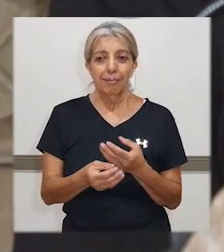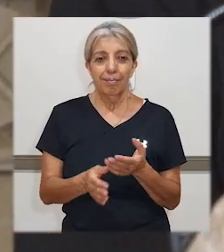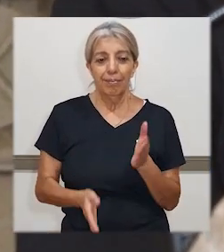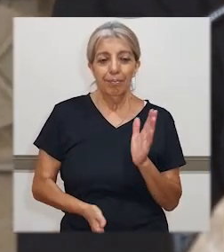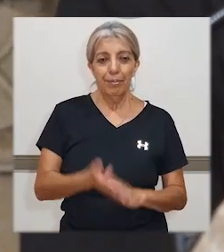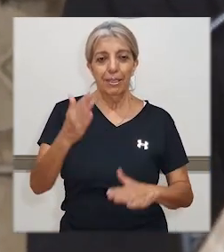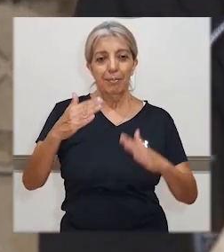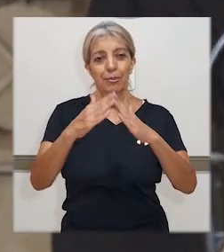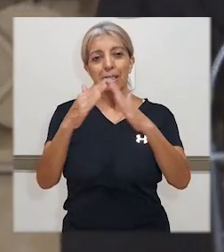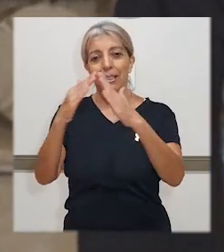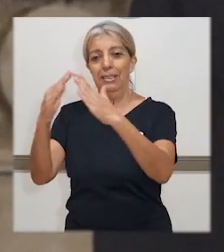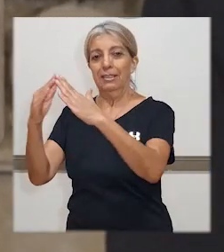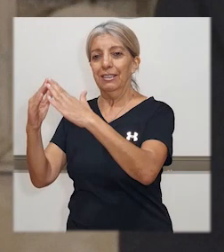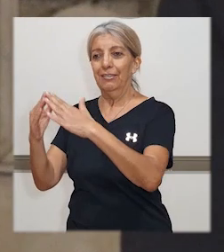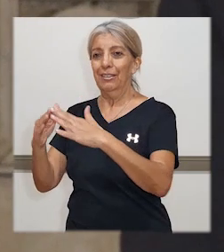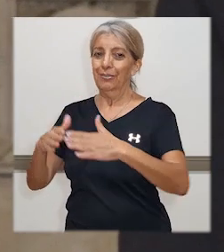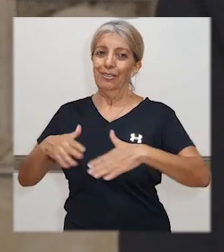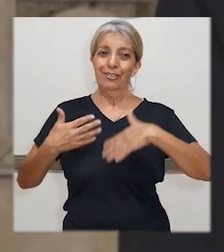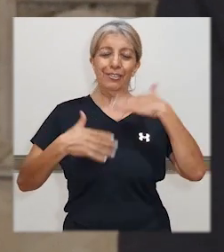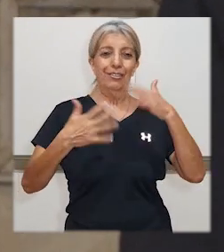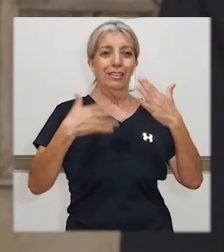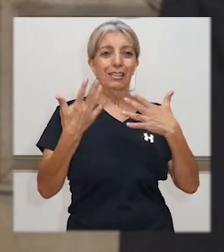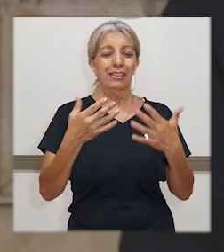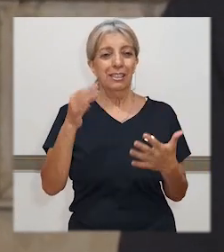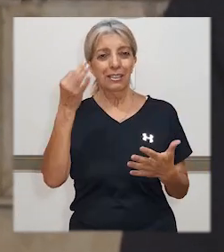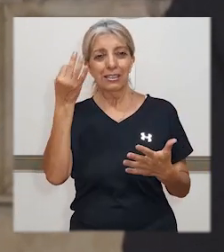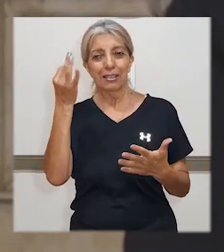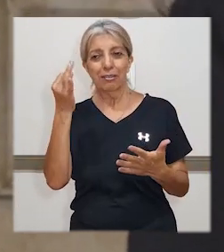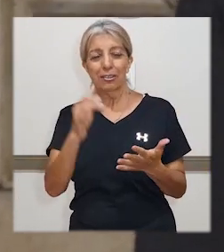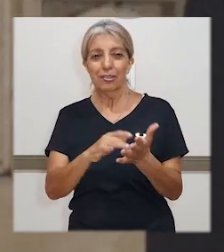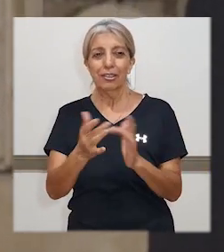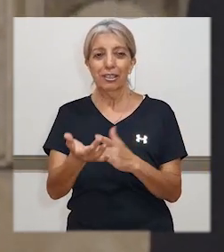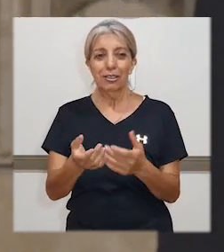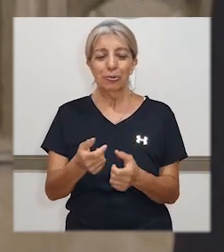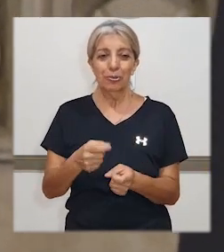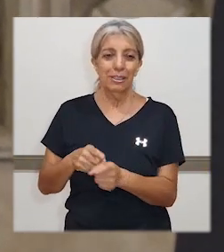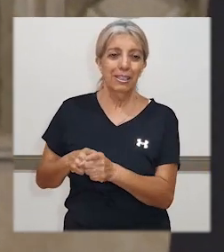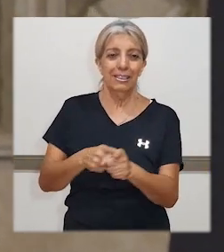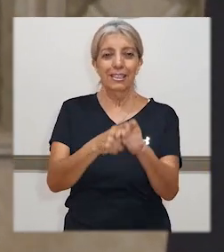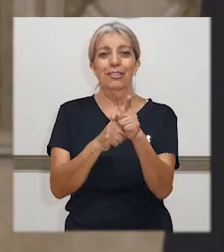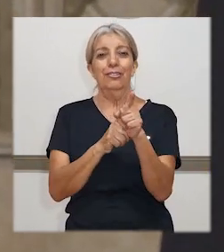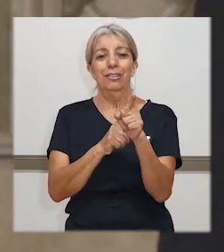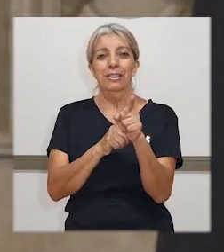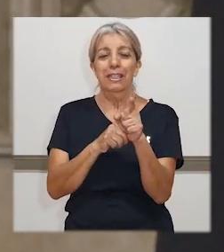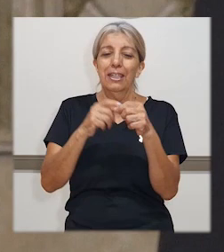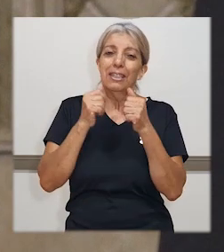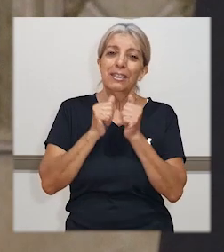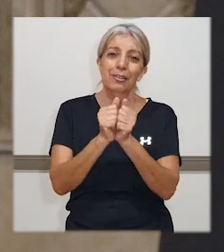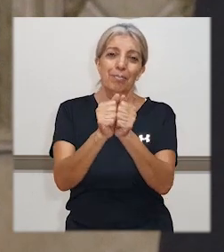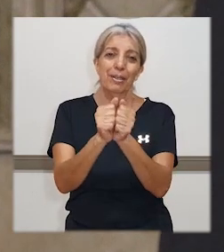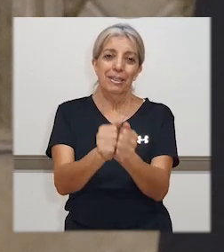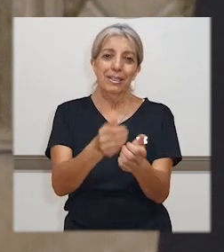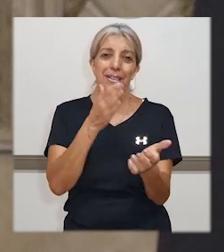Dios, regresamos a nuestros hogares con la alegría de saber que Jesús es nuestro pastor que nos guía